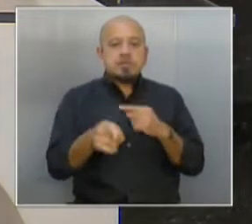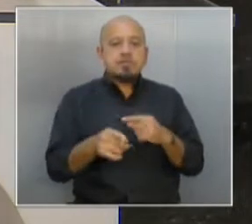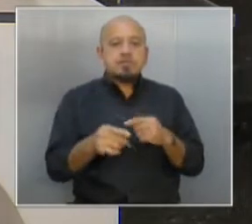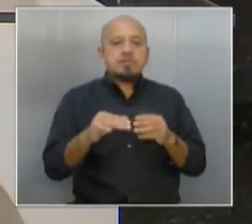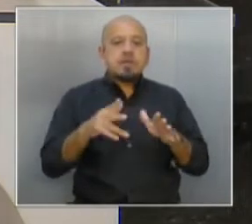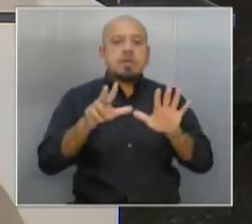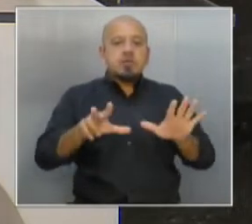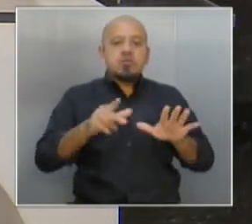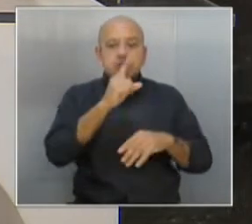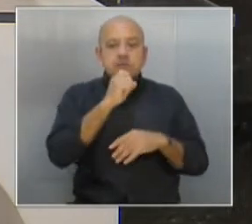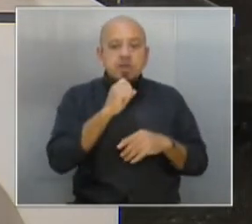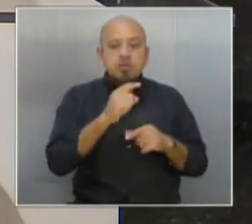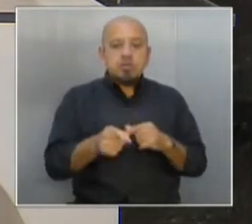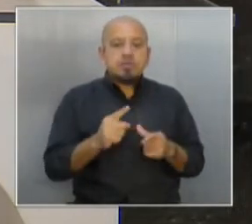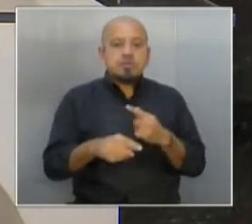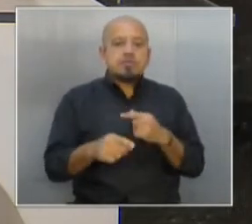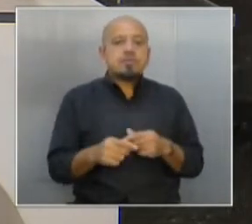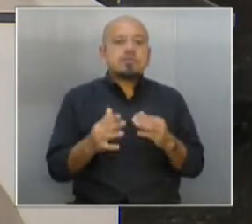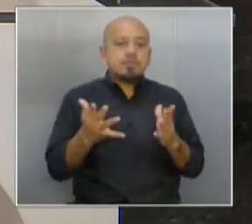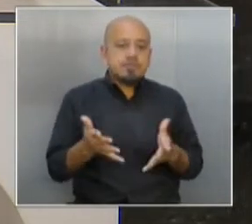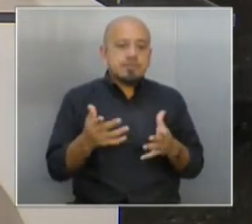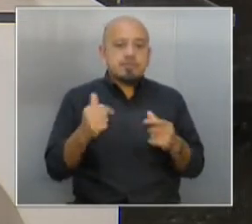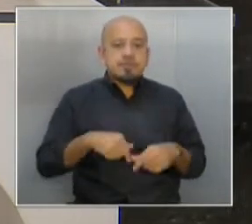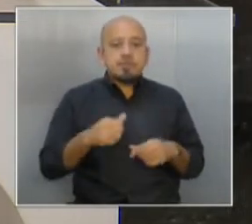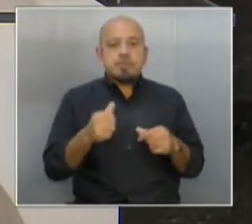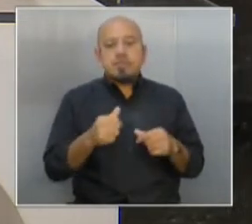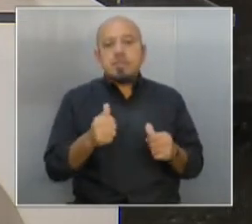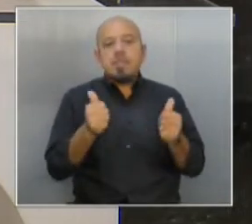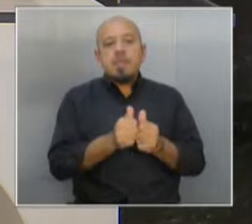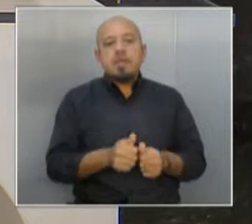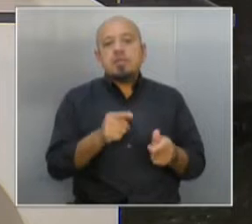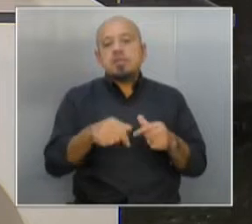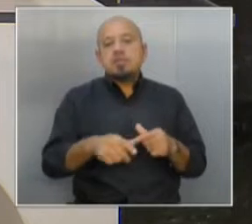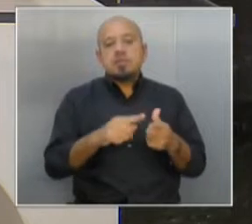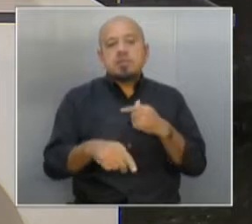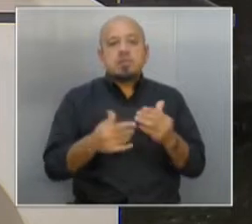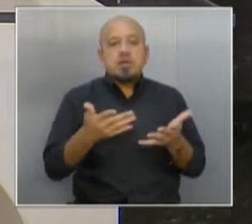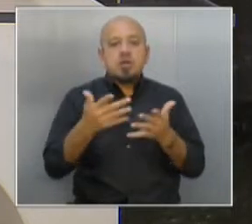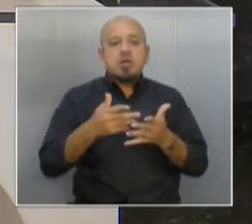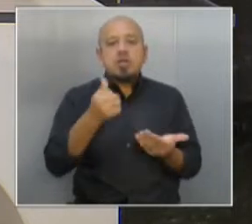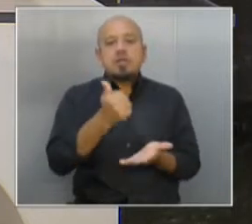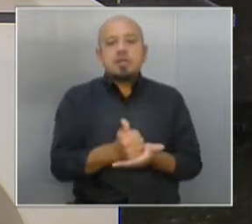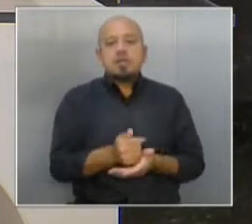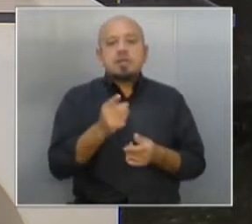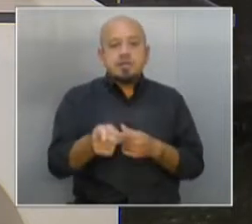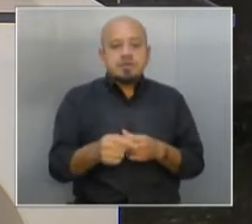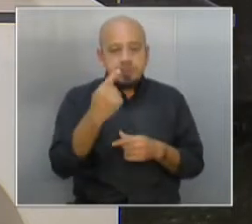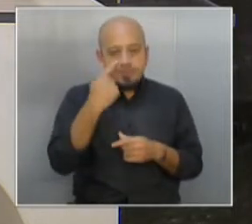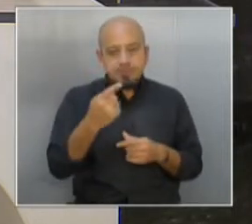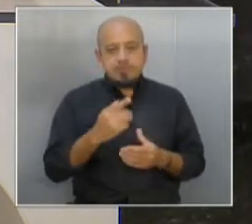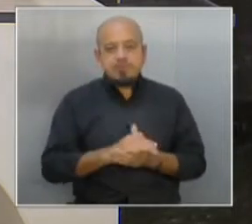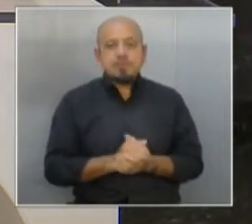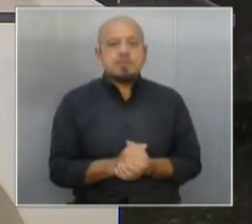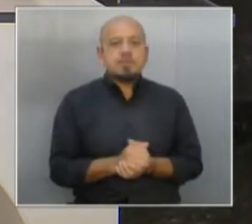de marzo. Y bueno, y Pablito me va a venir a acompañar acá en la entrevista con Rosana Taddei, pero en este momento está en otro lugar de Montevideo y ya le doy la